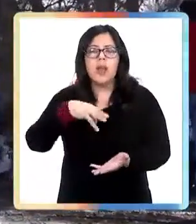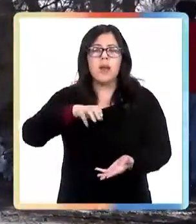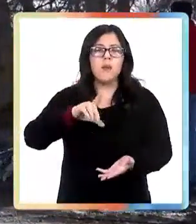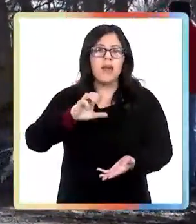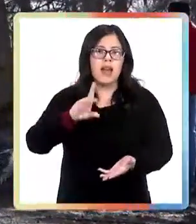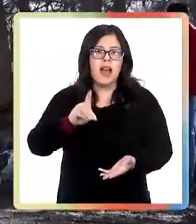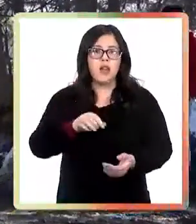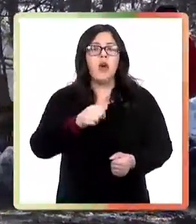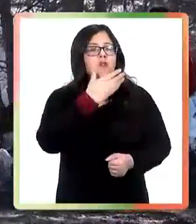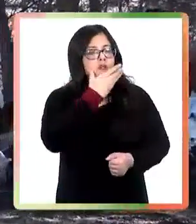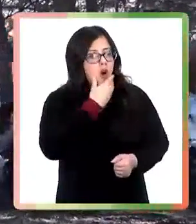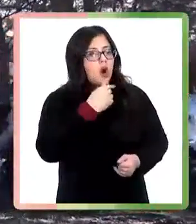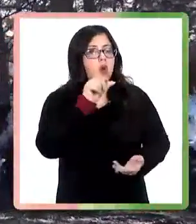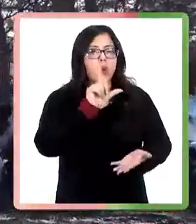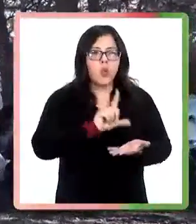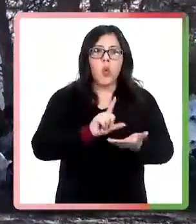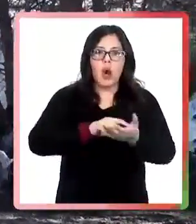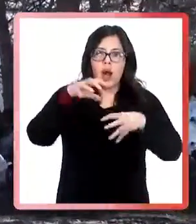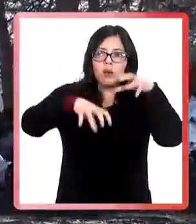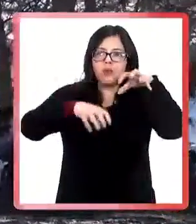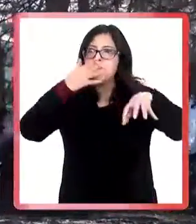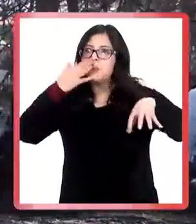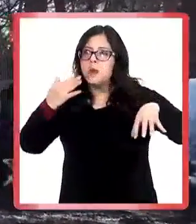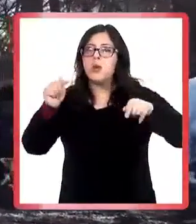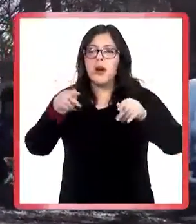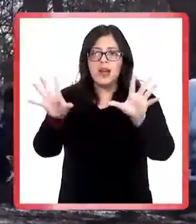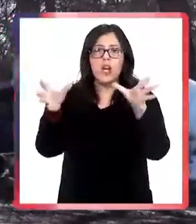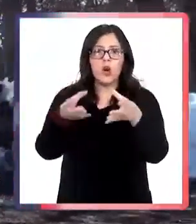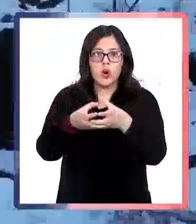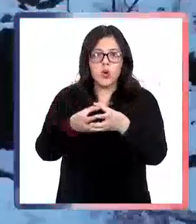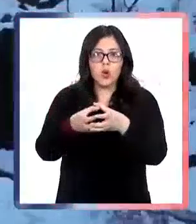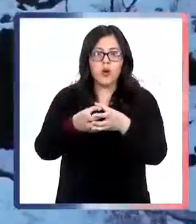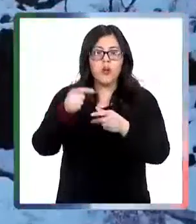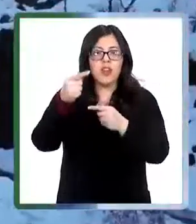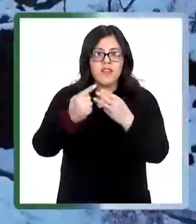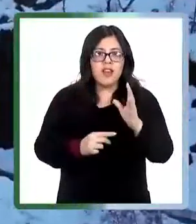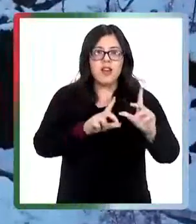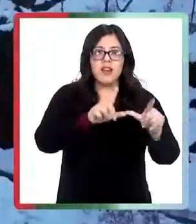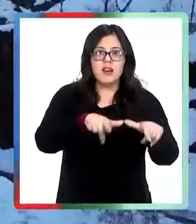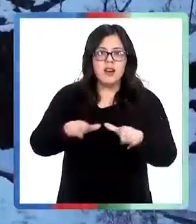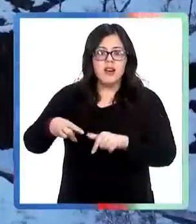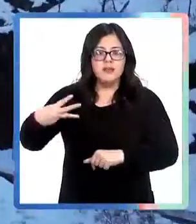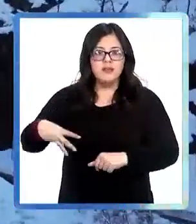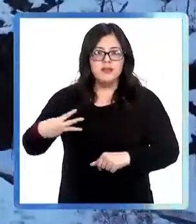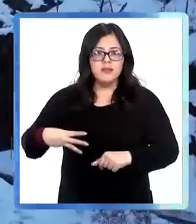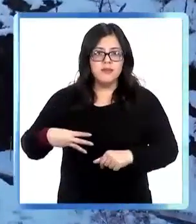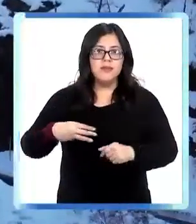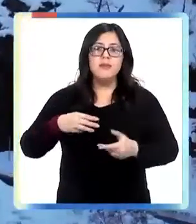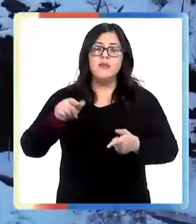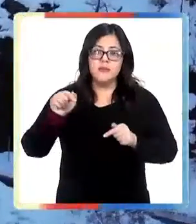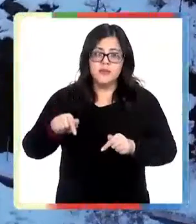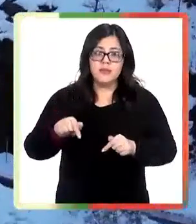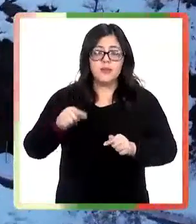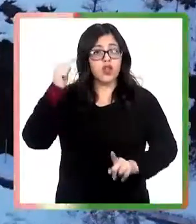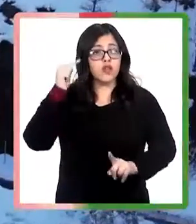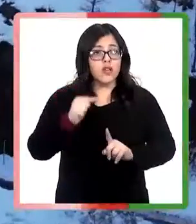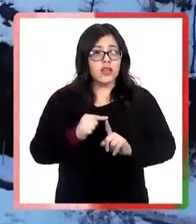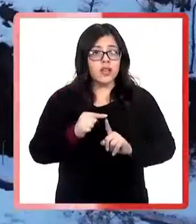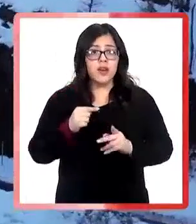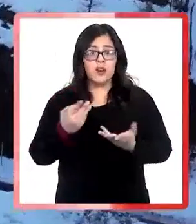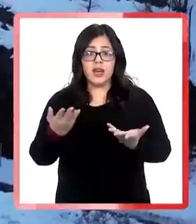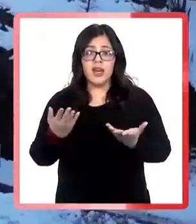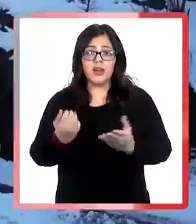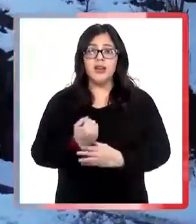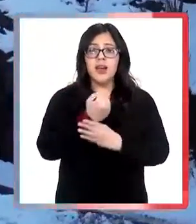Melado. Hasta esta hermosa localidad cordillerana maulina se trasladaron equipos de diferentes departamentos municipales de